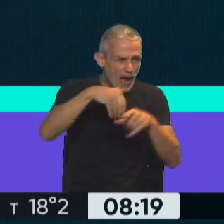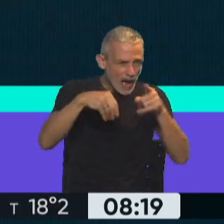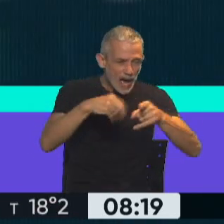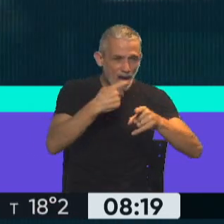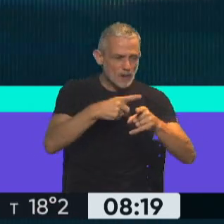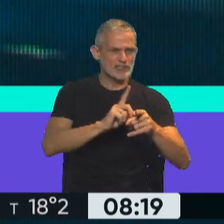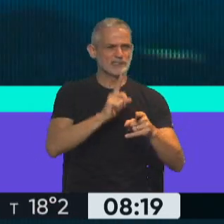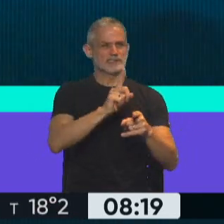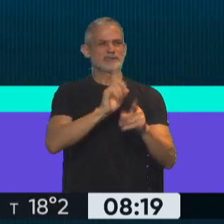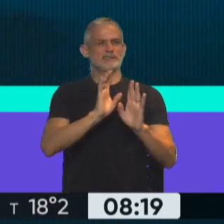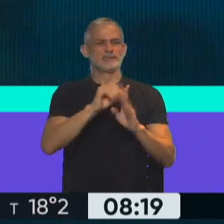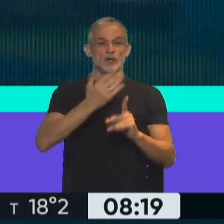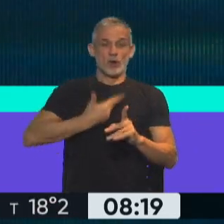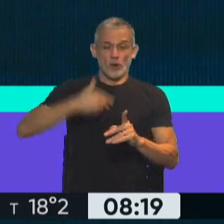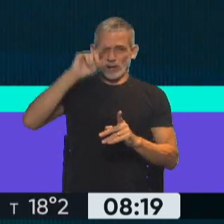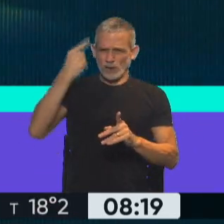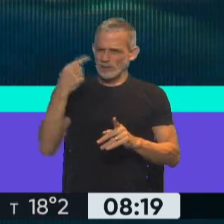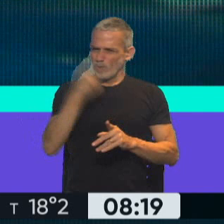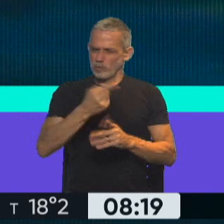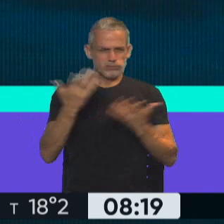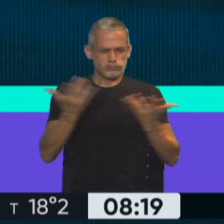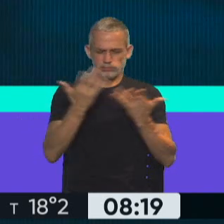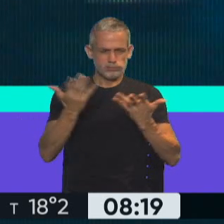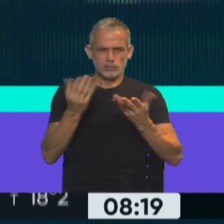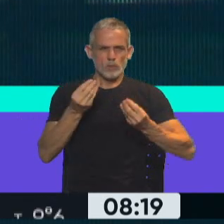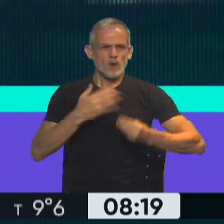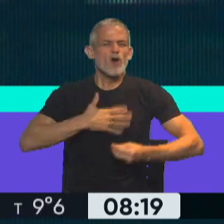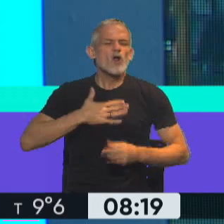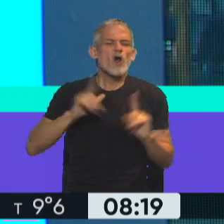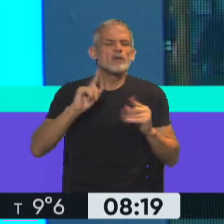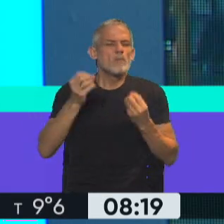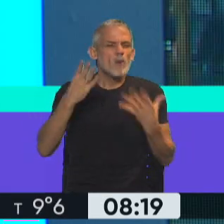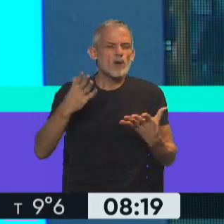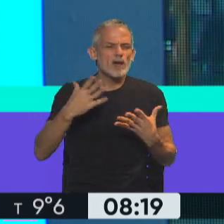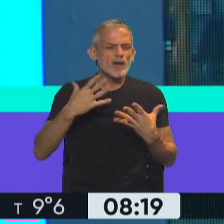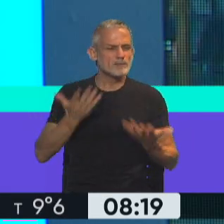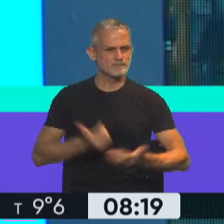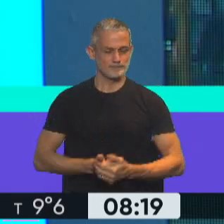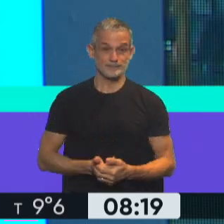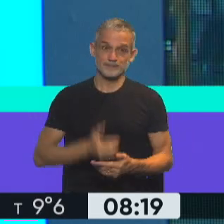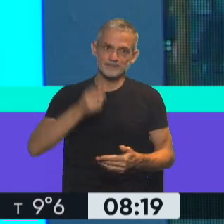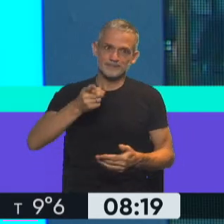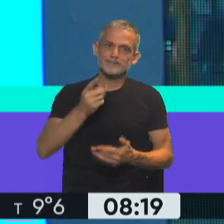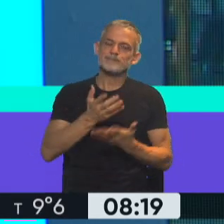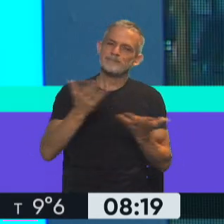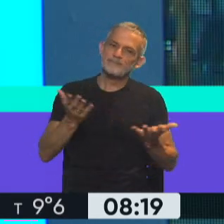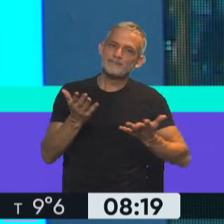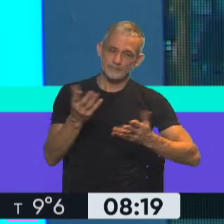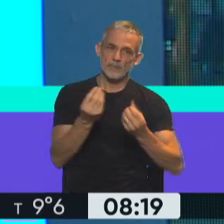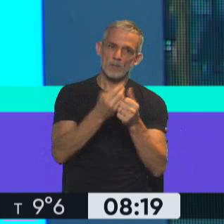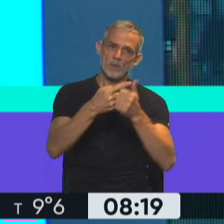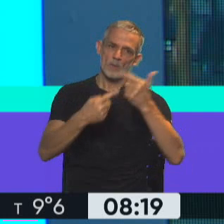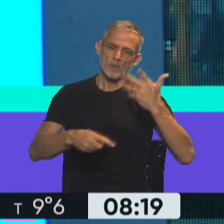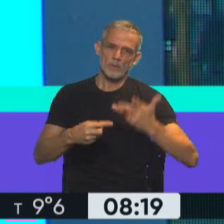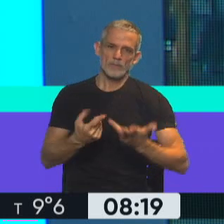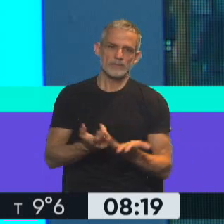manera, cuestiona al gobierno nacional. ¿Cuál es el descontento ahí? Bueno, ahí obviamente que ese descontento es múltiple, ¿no?